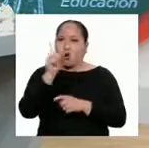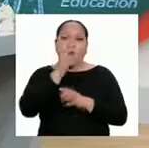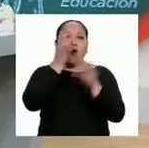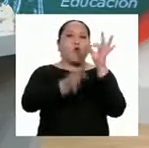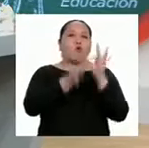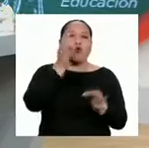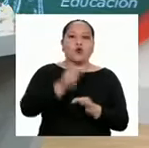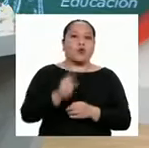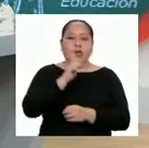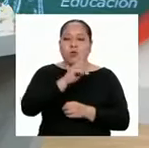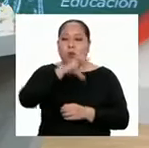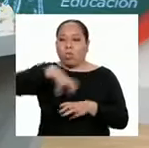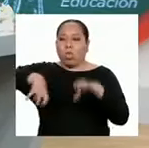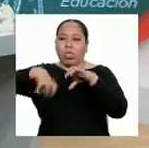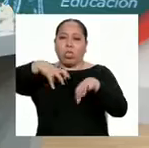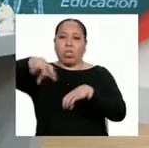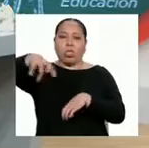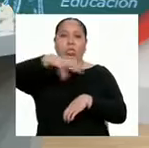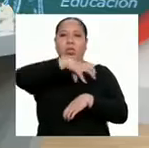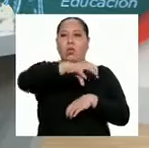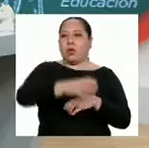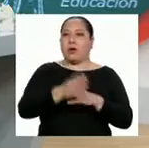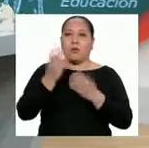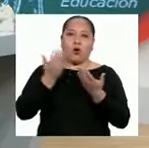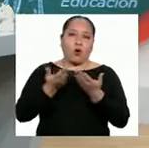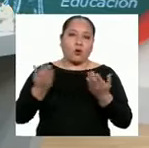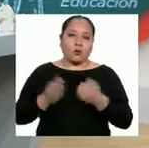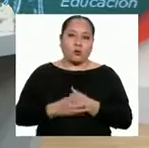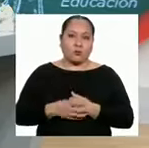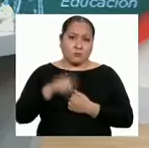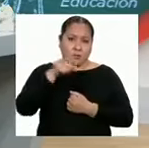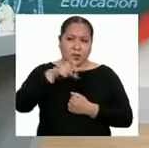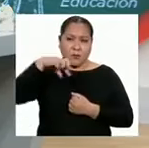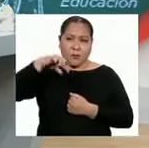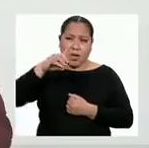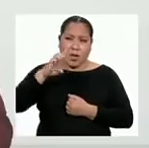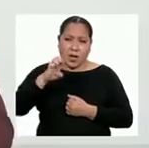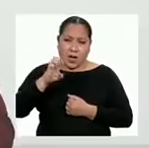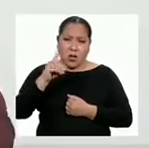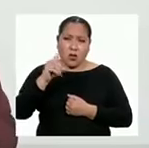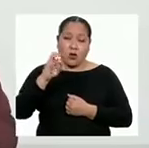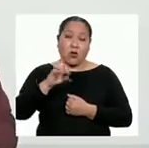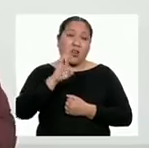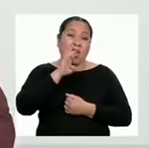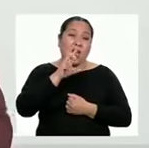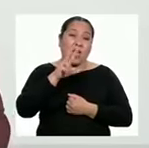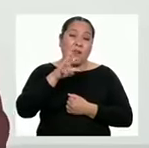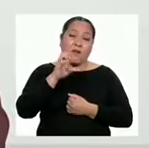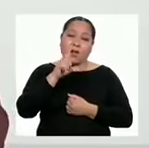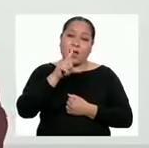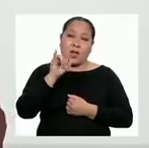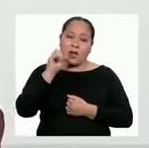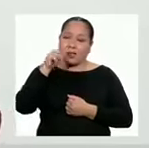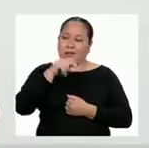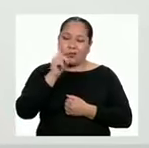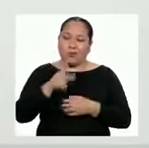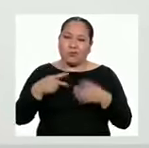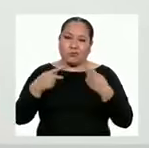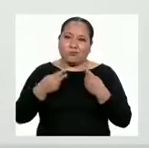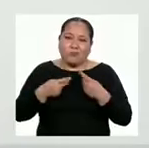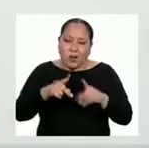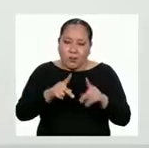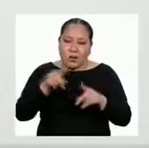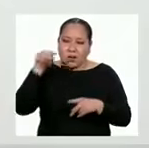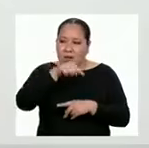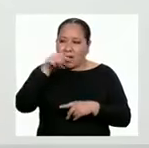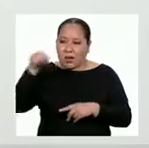objeto. Y Pedro y Evelyn no tendrían que pasar por todos esos problemas. Así es. Una sociedad